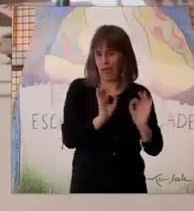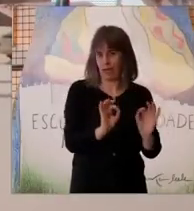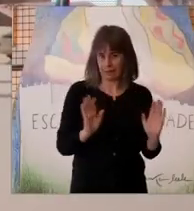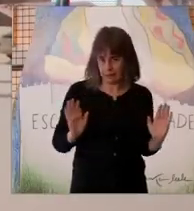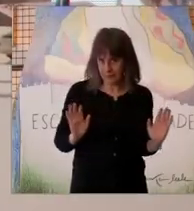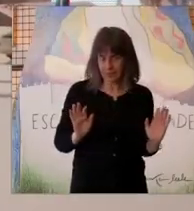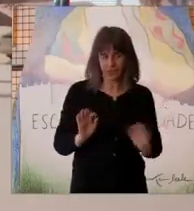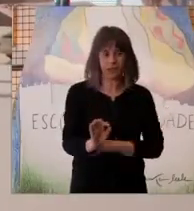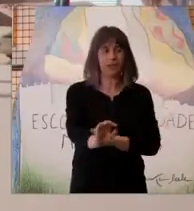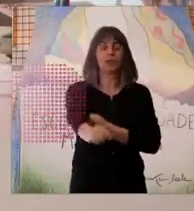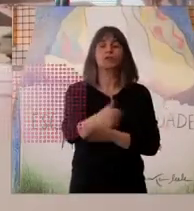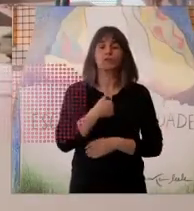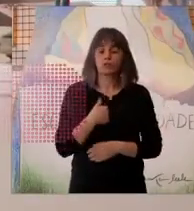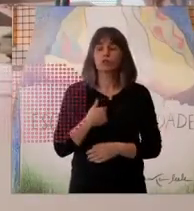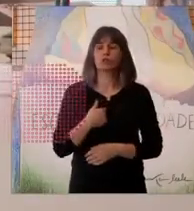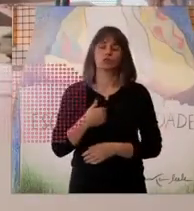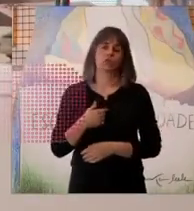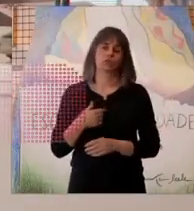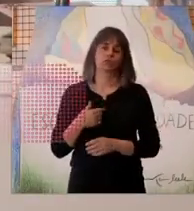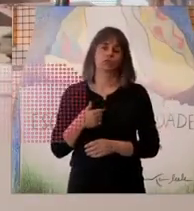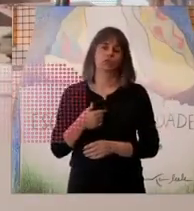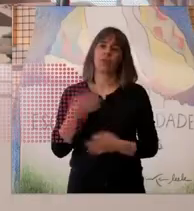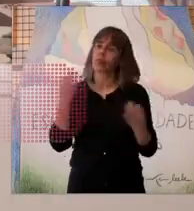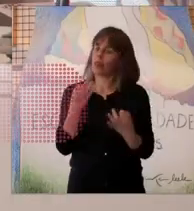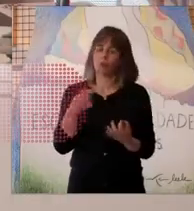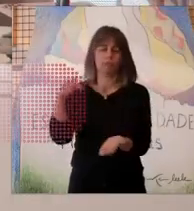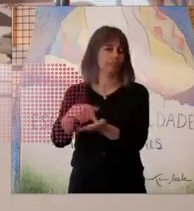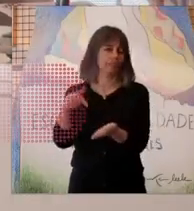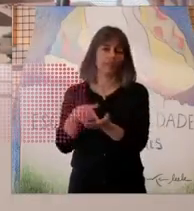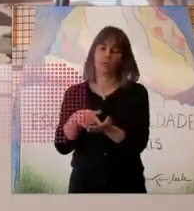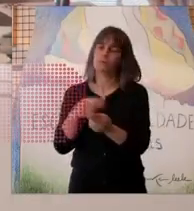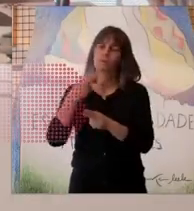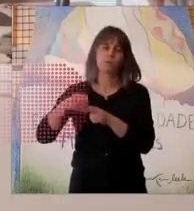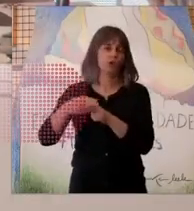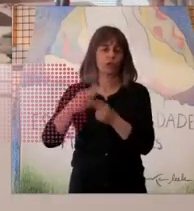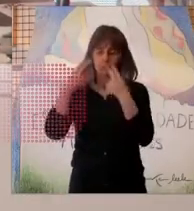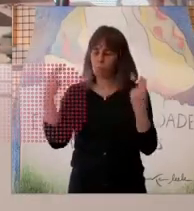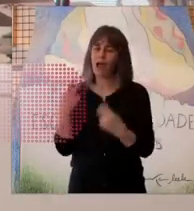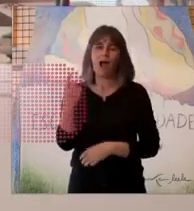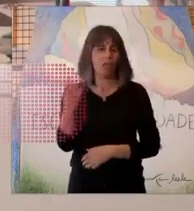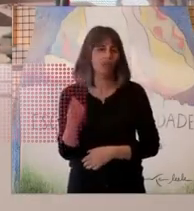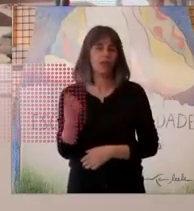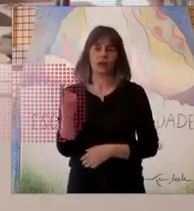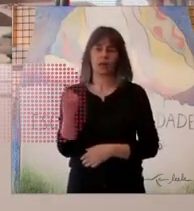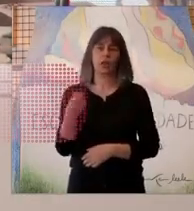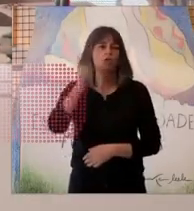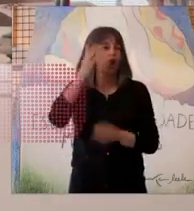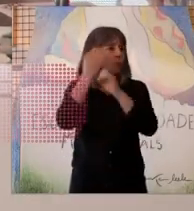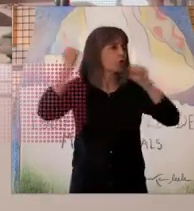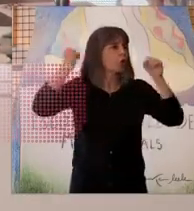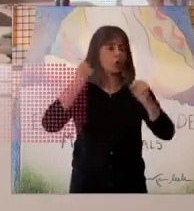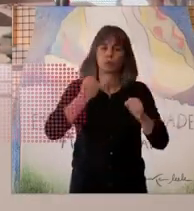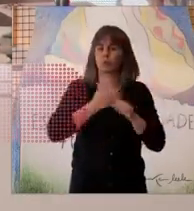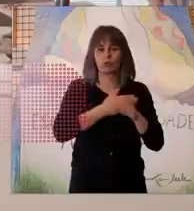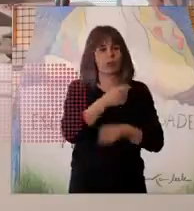apelo a las políticas públicas creo que son necesarias no bastan los protocolos espero que la ley recién aprobada haga su